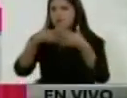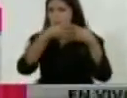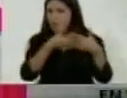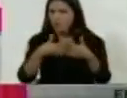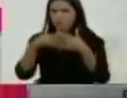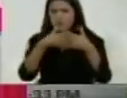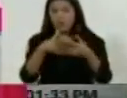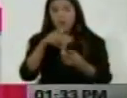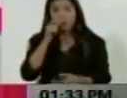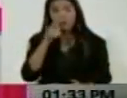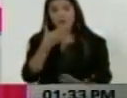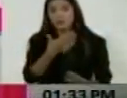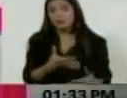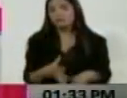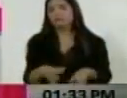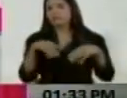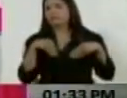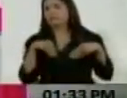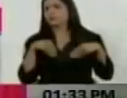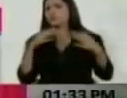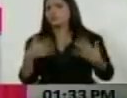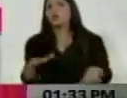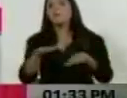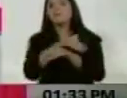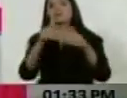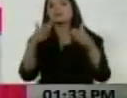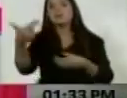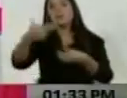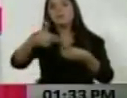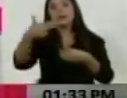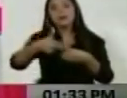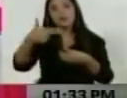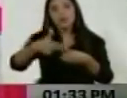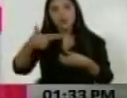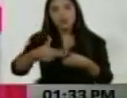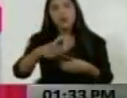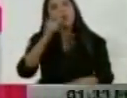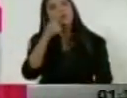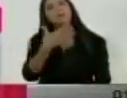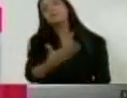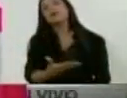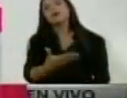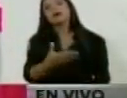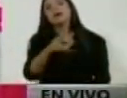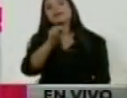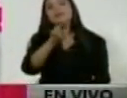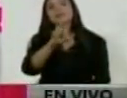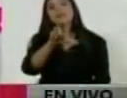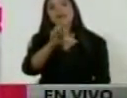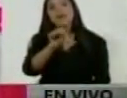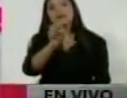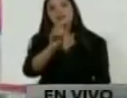Cirgo, y ha asumido la batuta del Ministerio de Petróleo, camarada Nelson